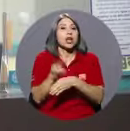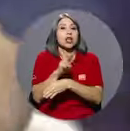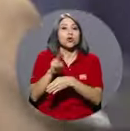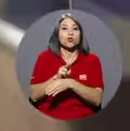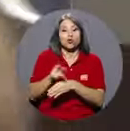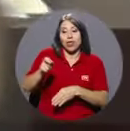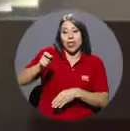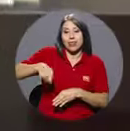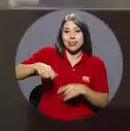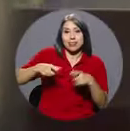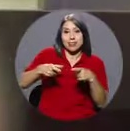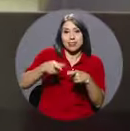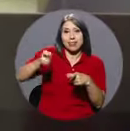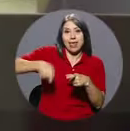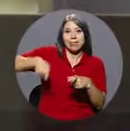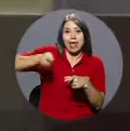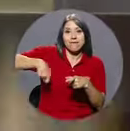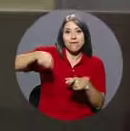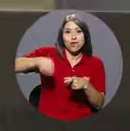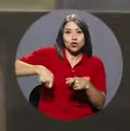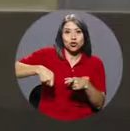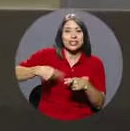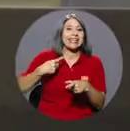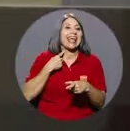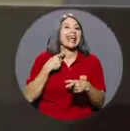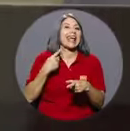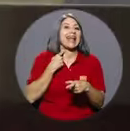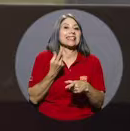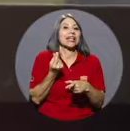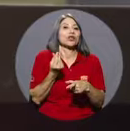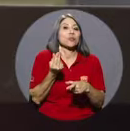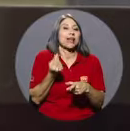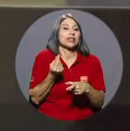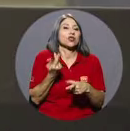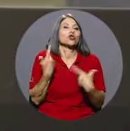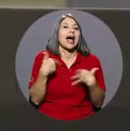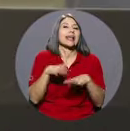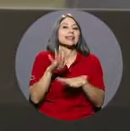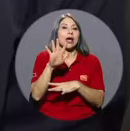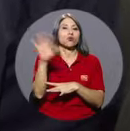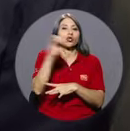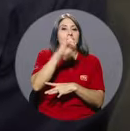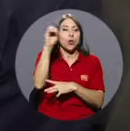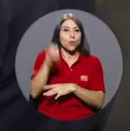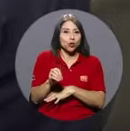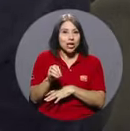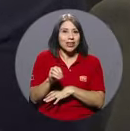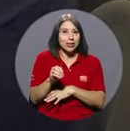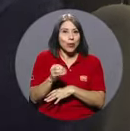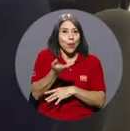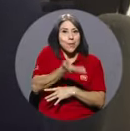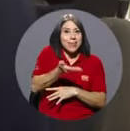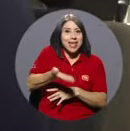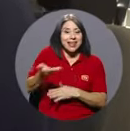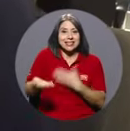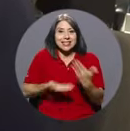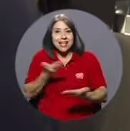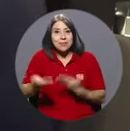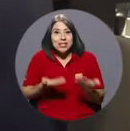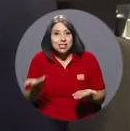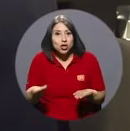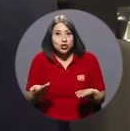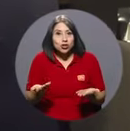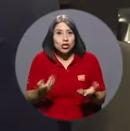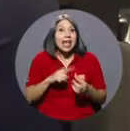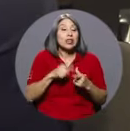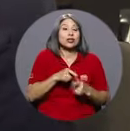los datáfonos, que encarece hasta en un 5% los precios de los bienes y servicios que transamos, con costos o para los